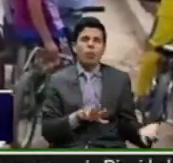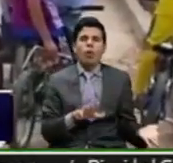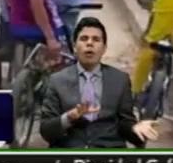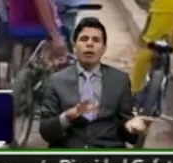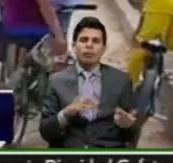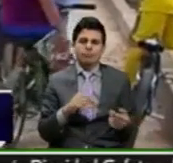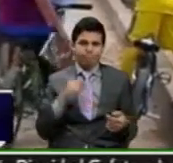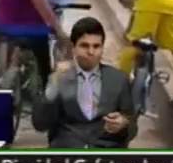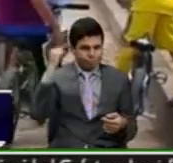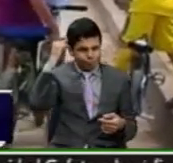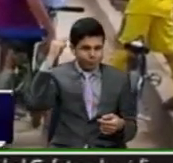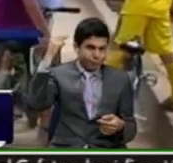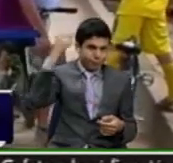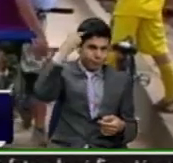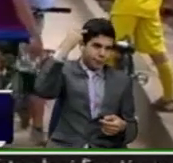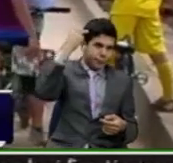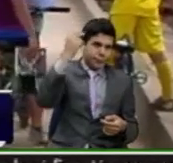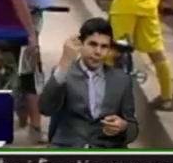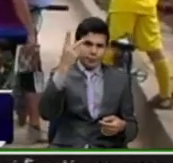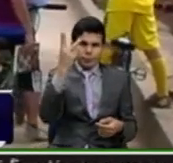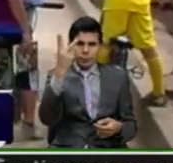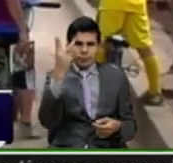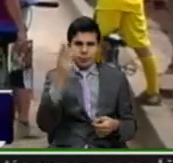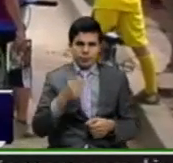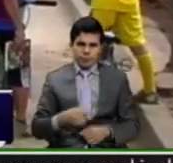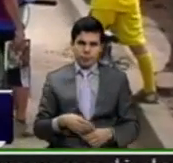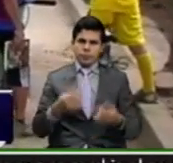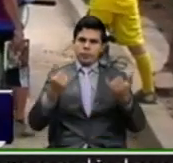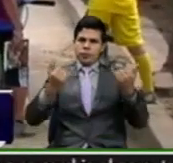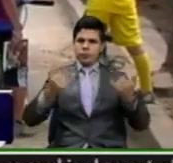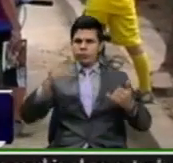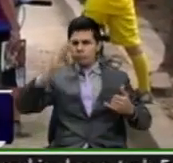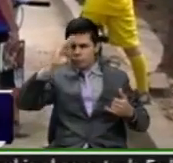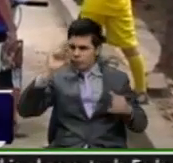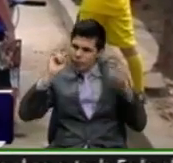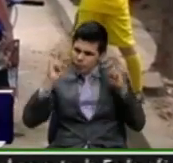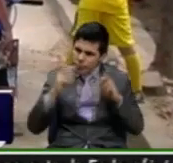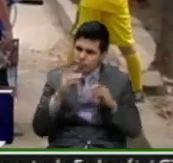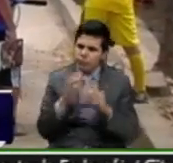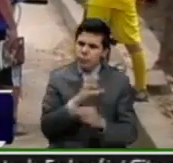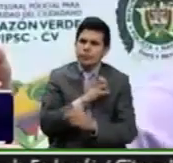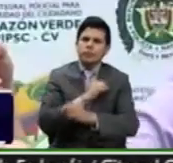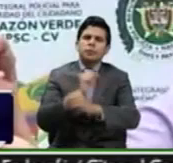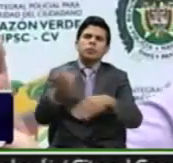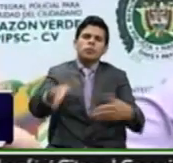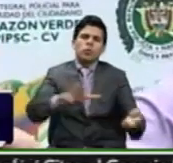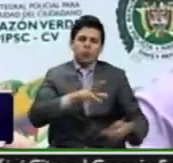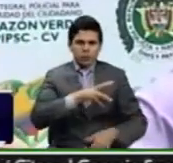su cabeza. Este es el reporte que dan las autoridades acerca de este lamentable hecho.